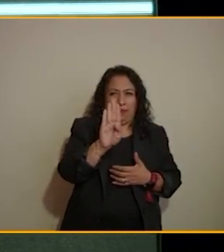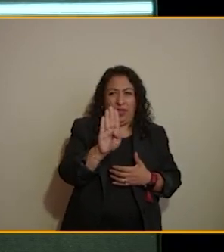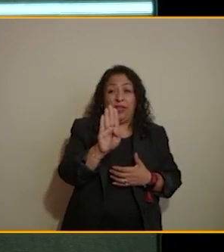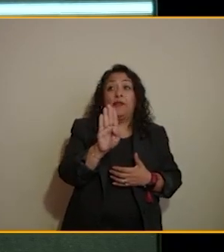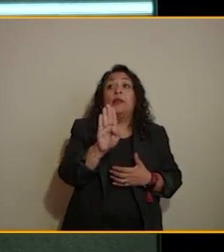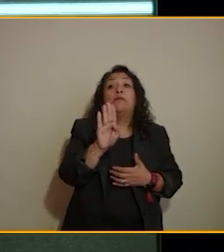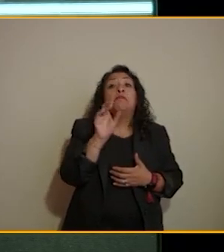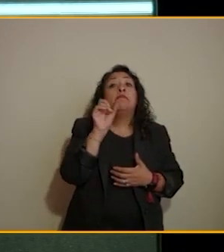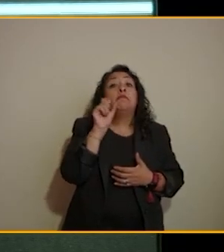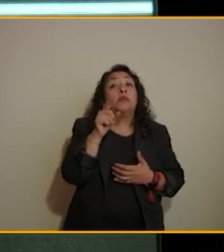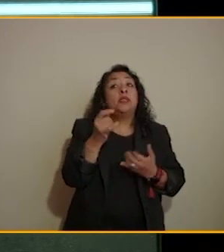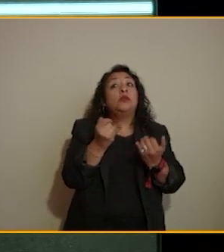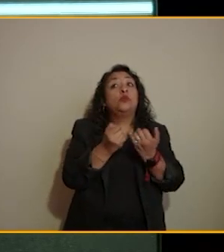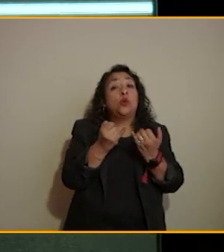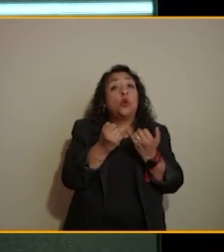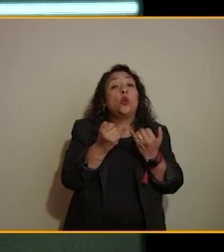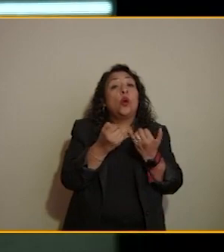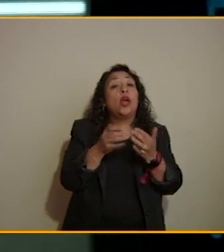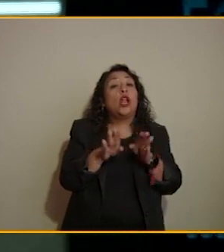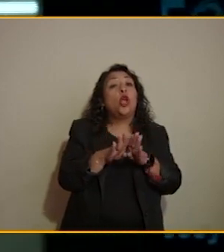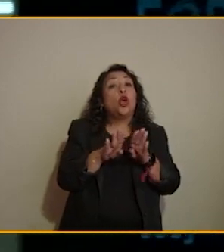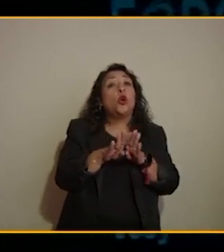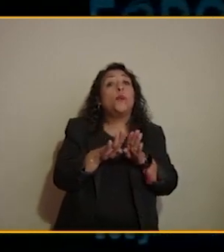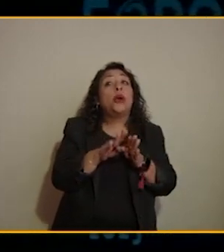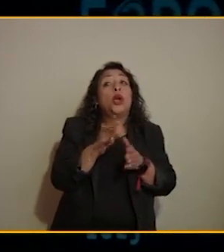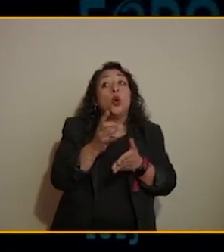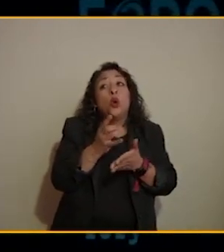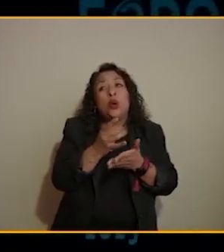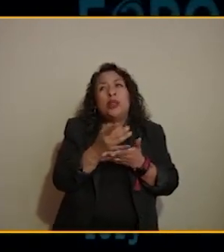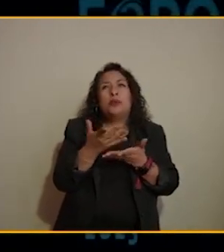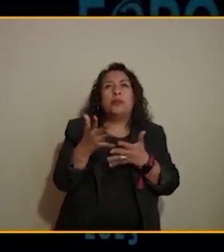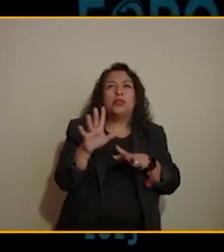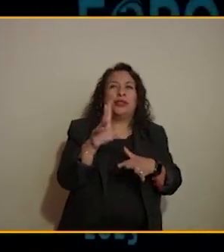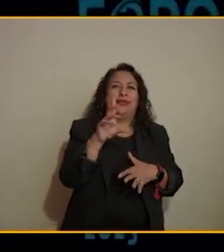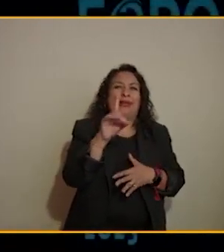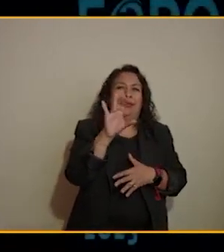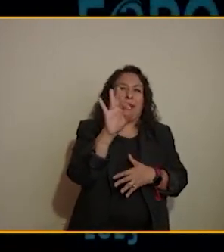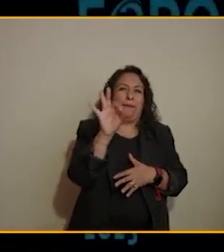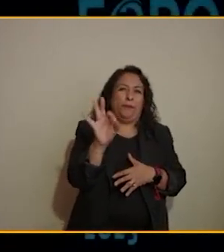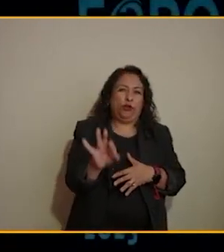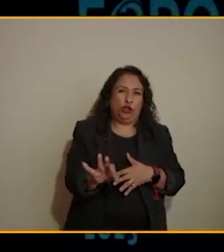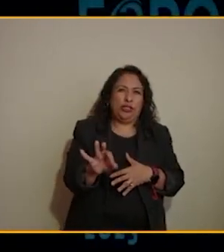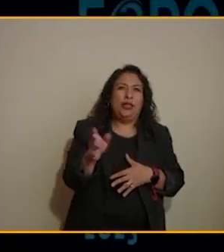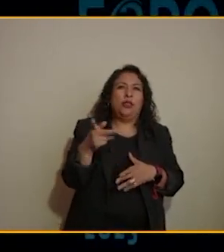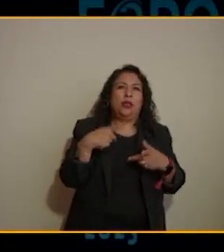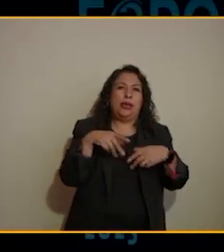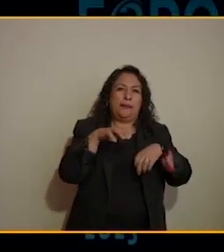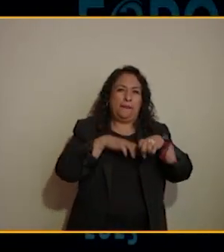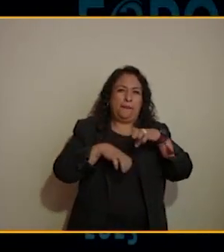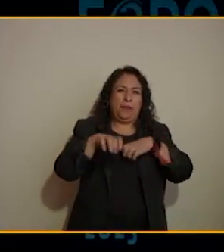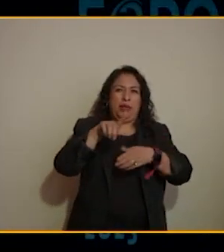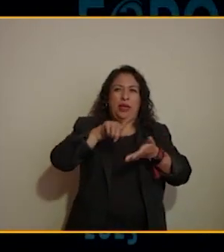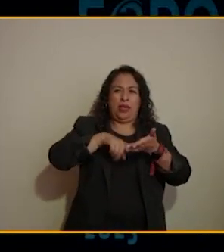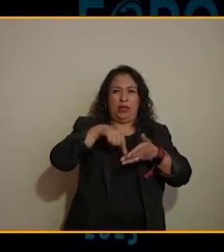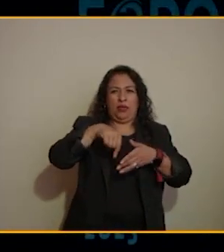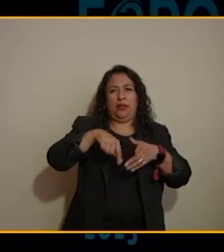y que además lo hacen solo con cerca del 30% de los empleos de este